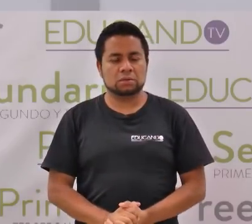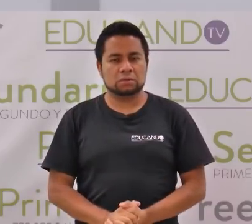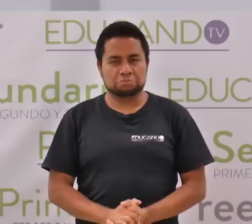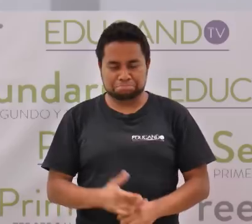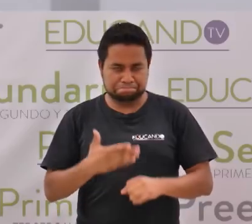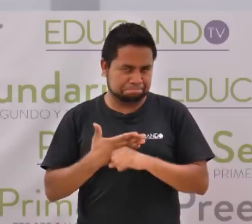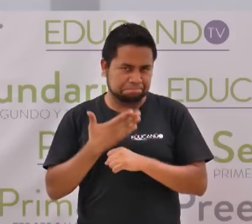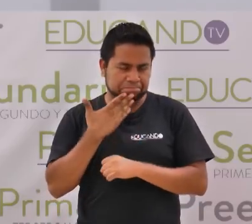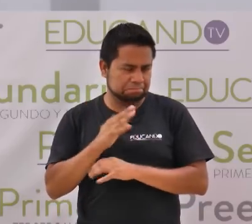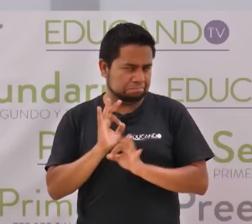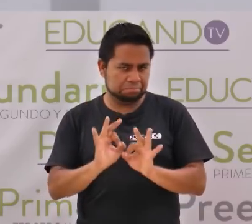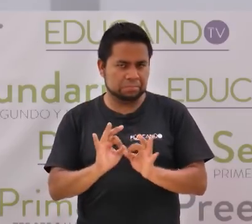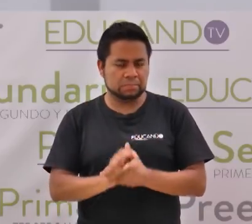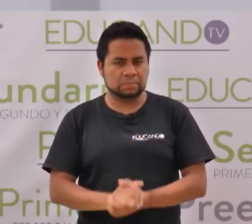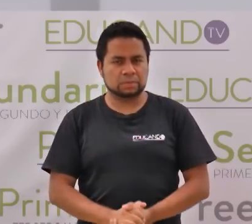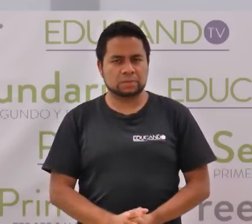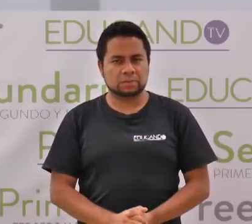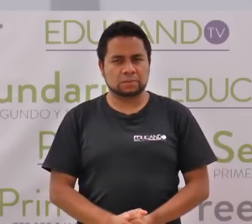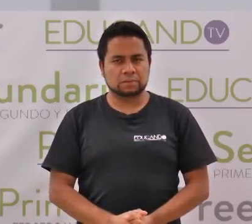Muy bien.